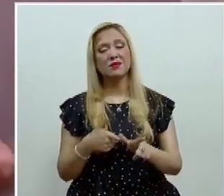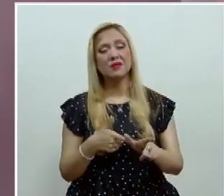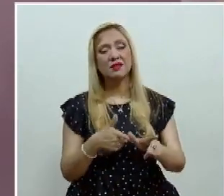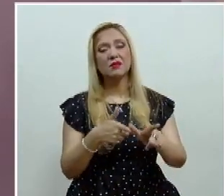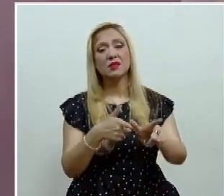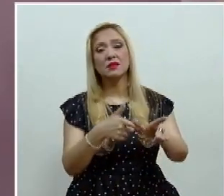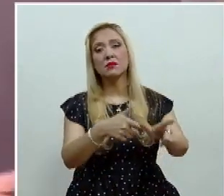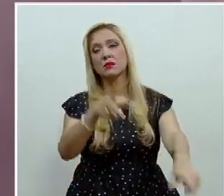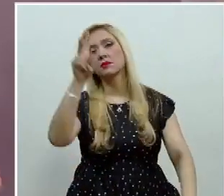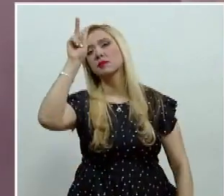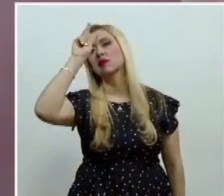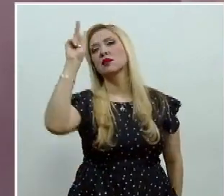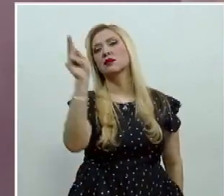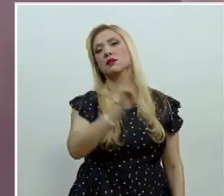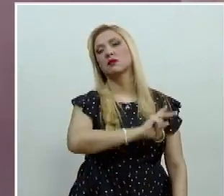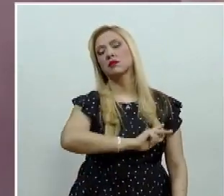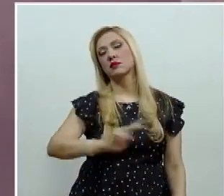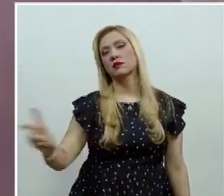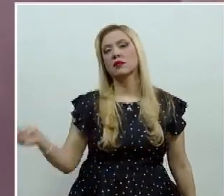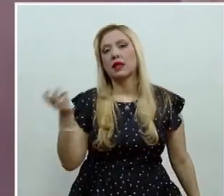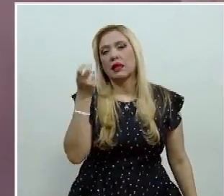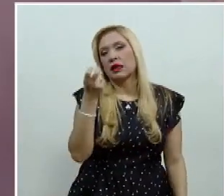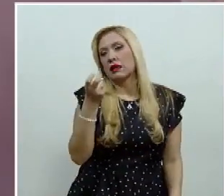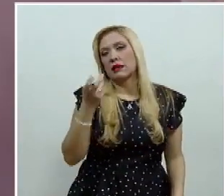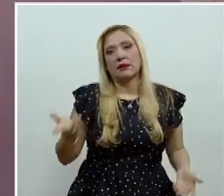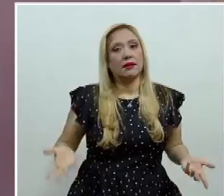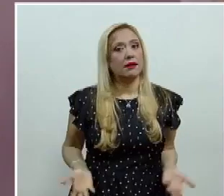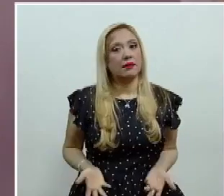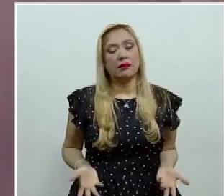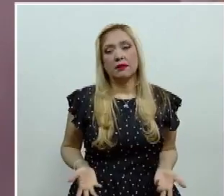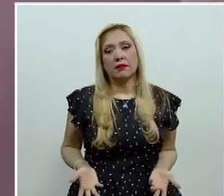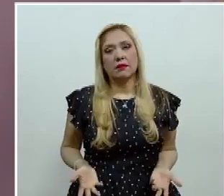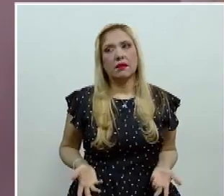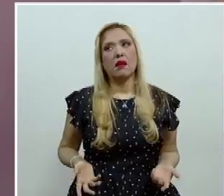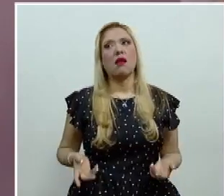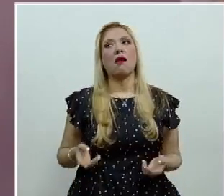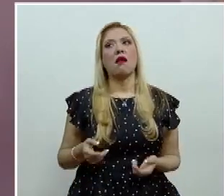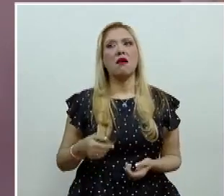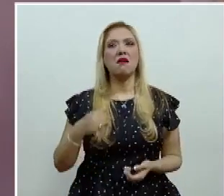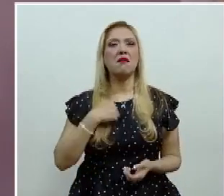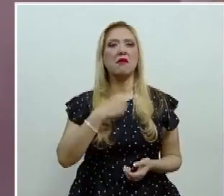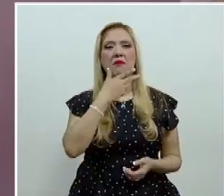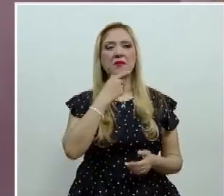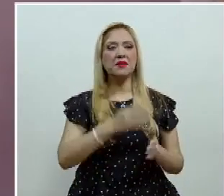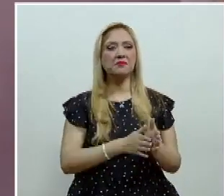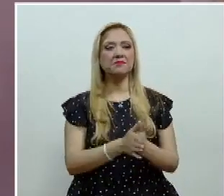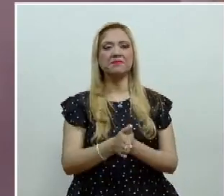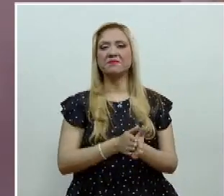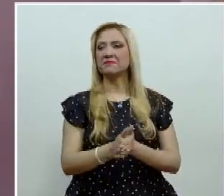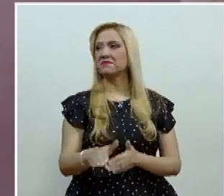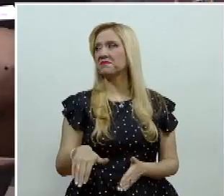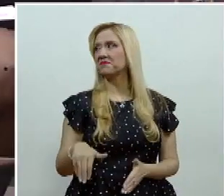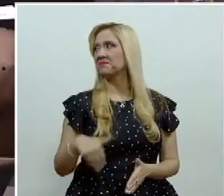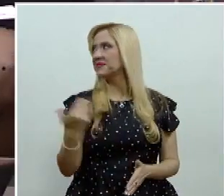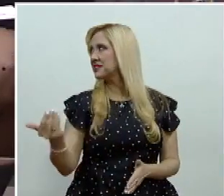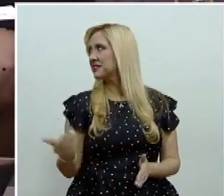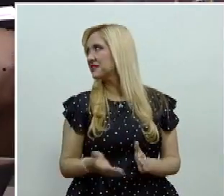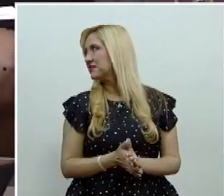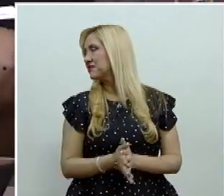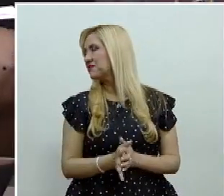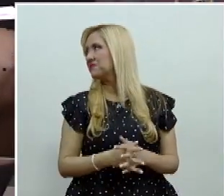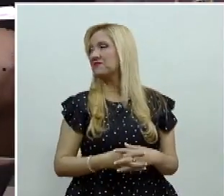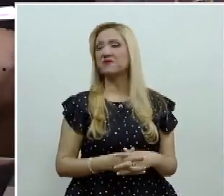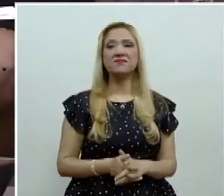pues no va a haber una consecuencia. Entonces este es el momento, este es el lugar para que yo pueda cometer este delito. Entonces, a través de estas